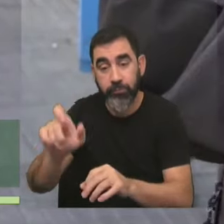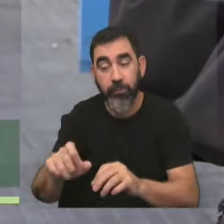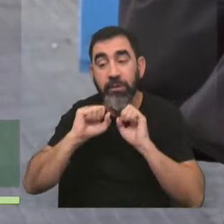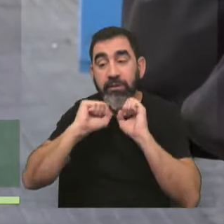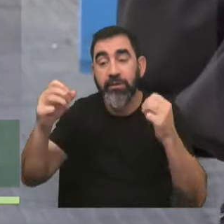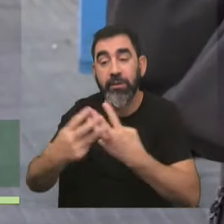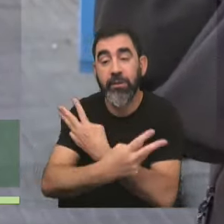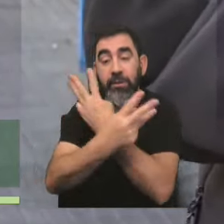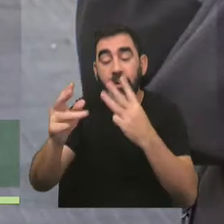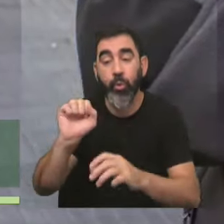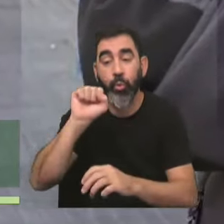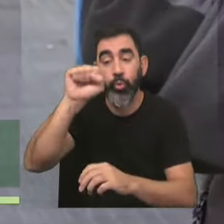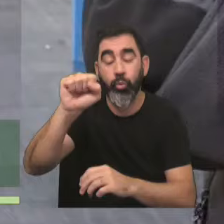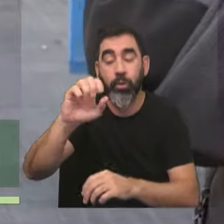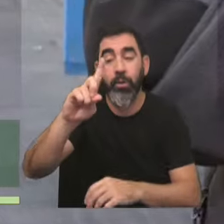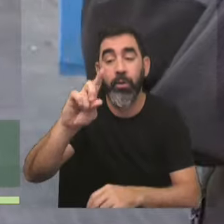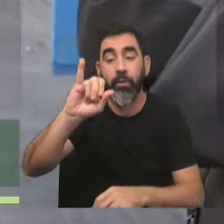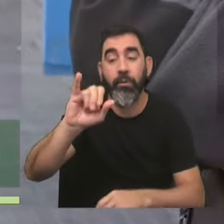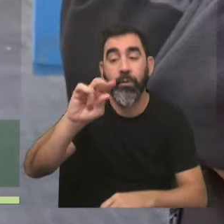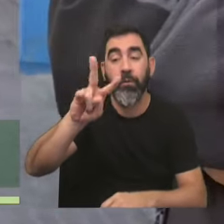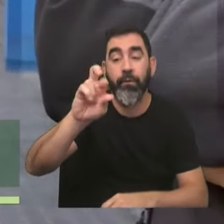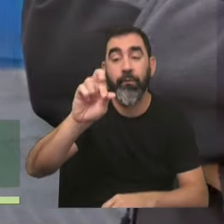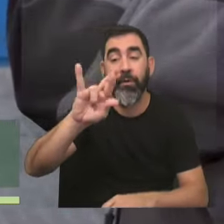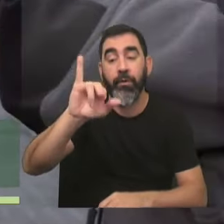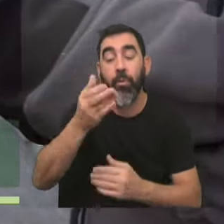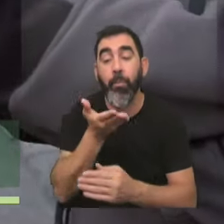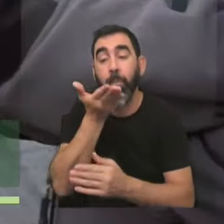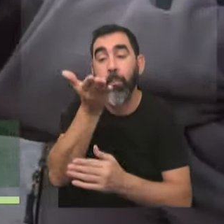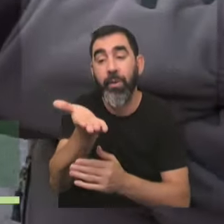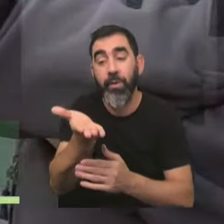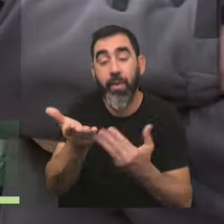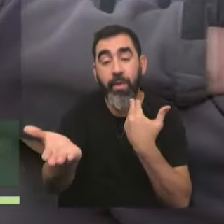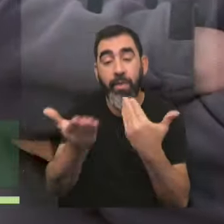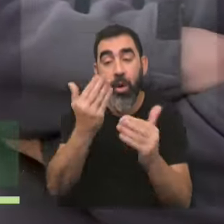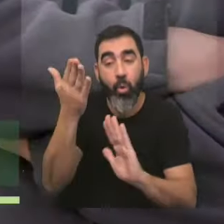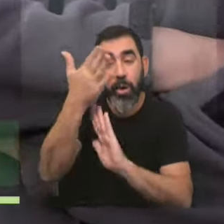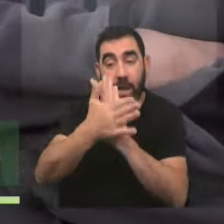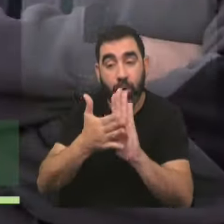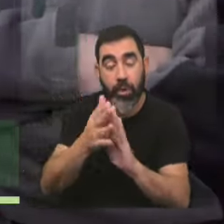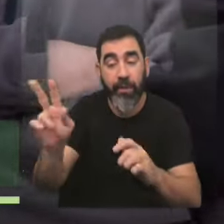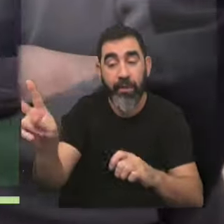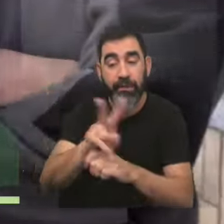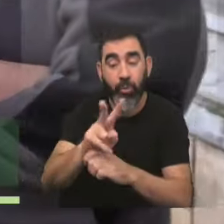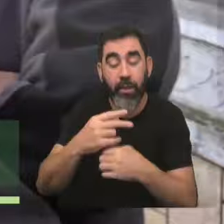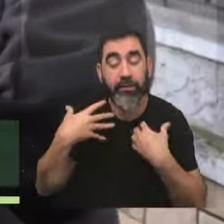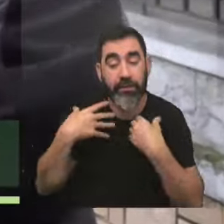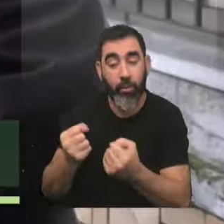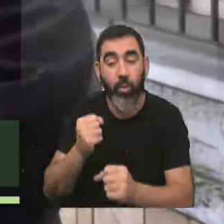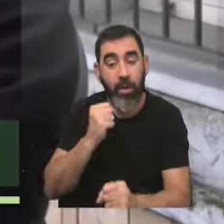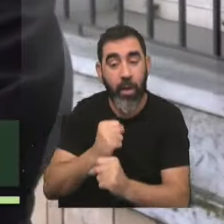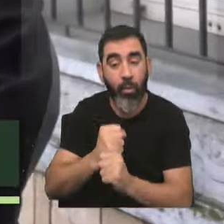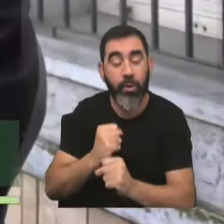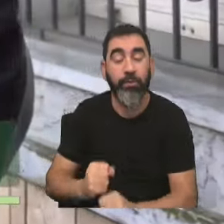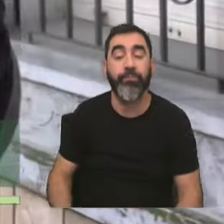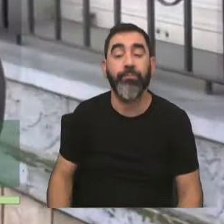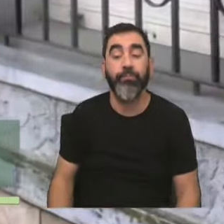secretario general del zca Daniel diverio porque se está pidiendo la instalación de un diálogo Nacional sobre seguridad y salud laboral Muchas